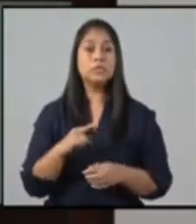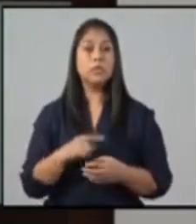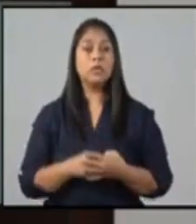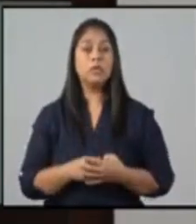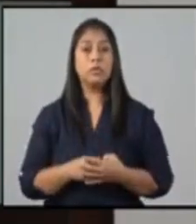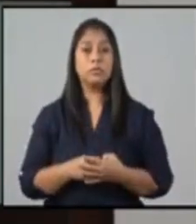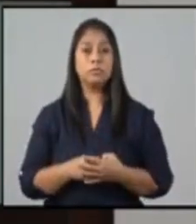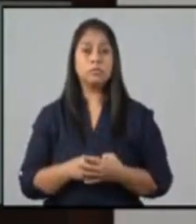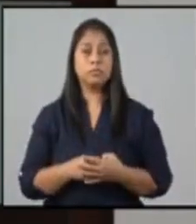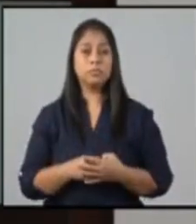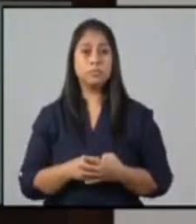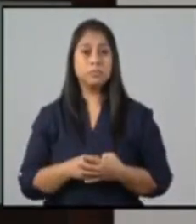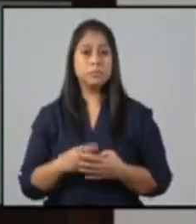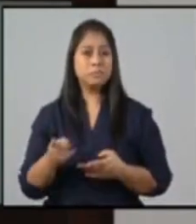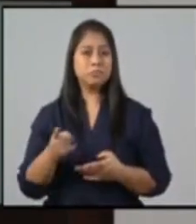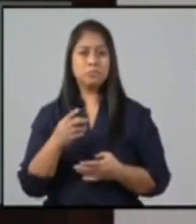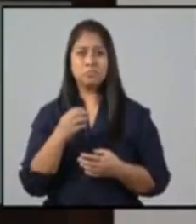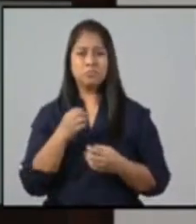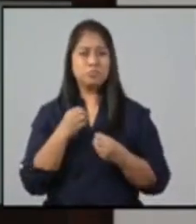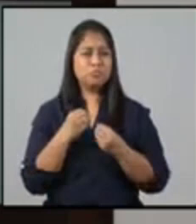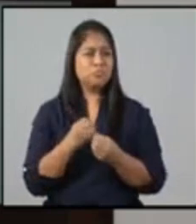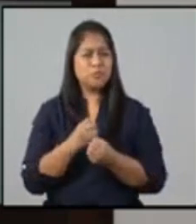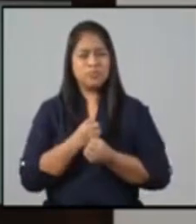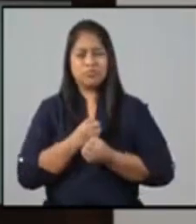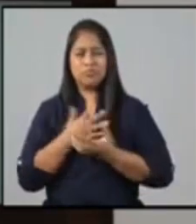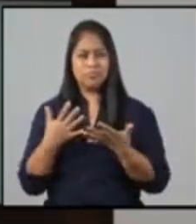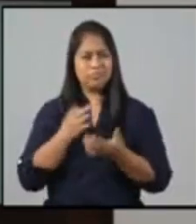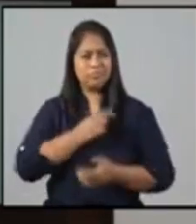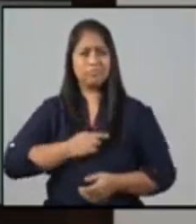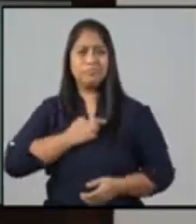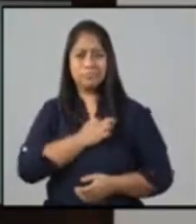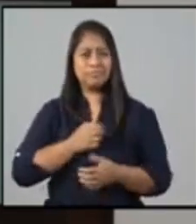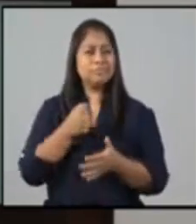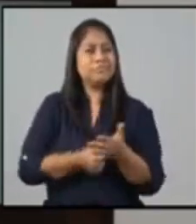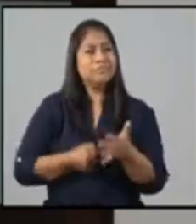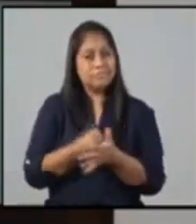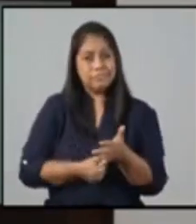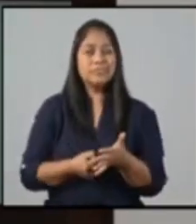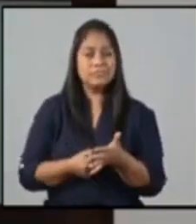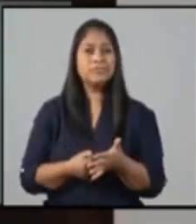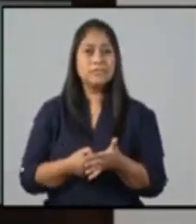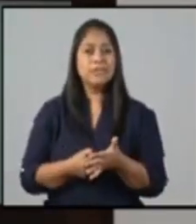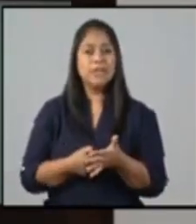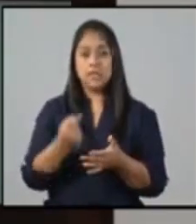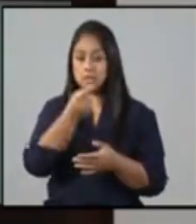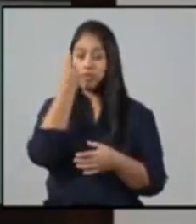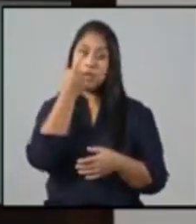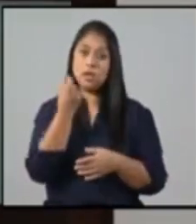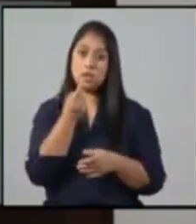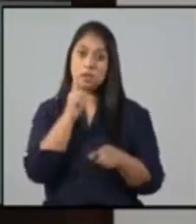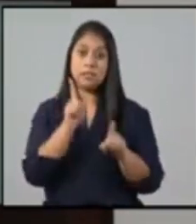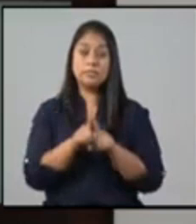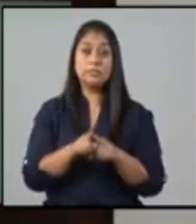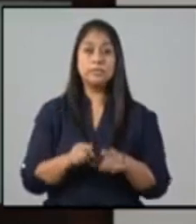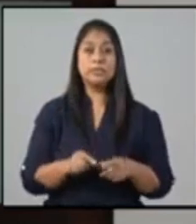es extremadamente intensa, apasionada, luchadora y trabajadora.